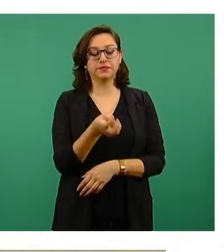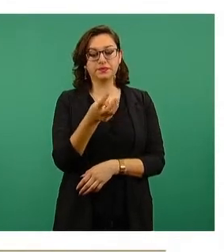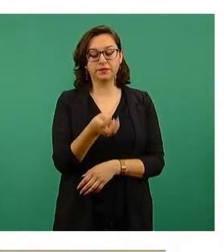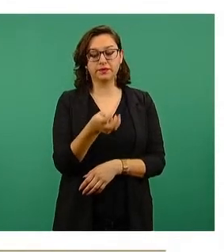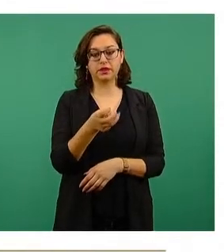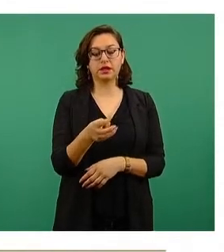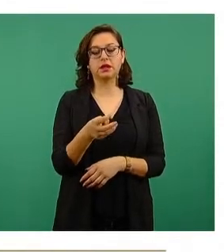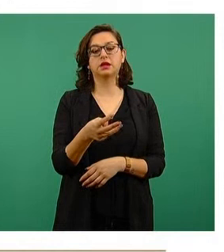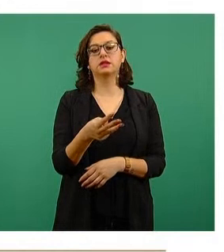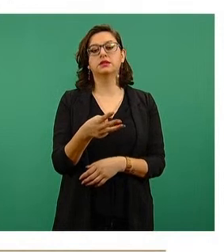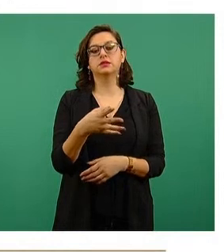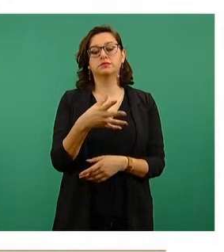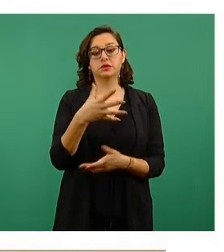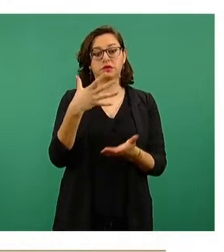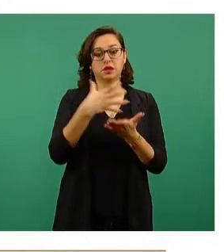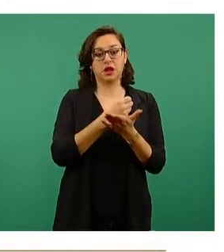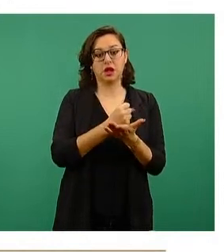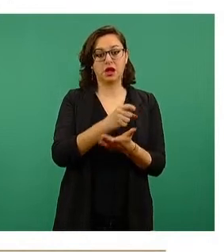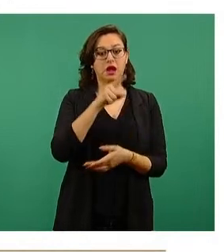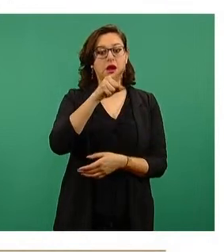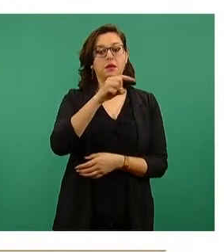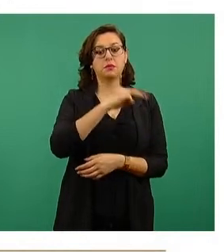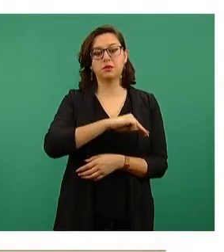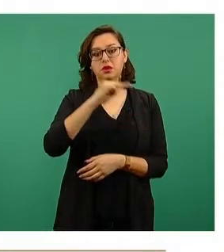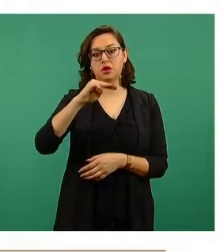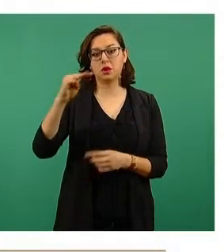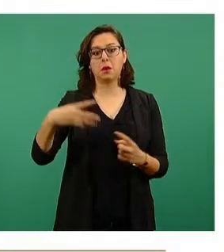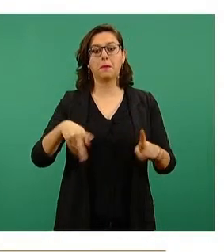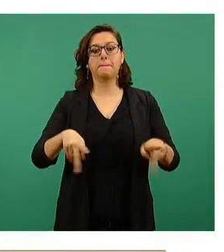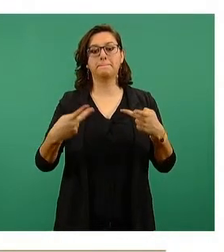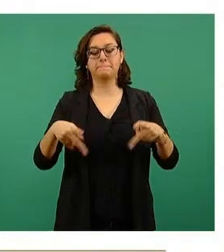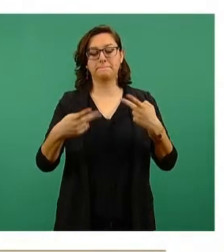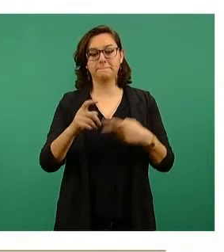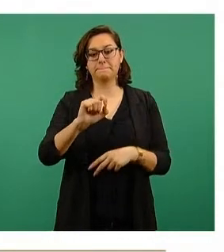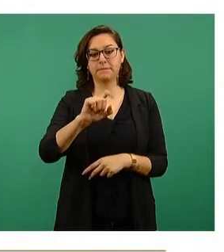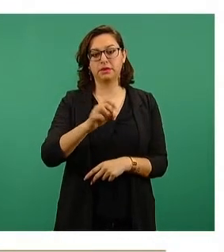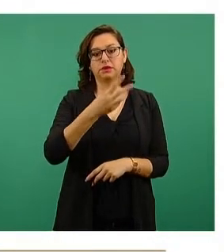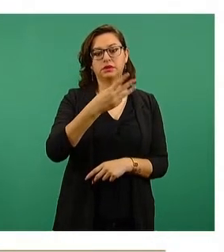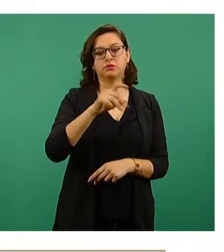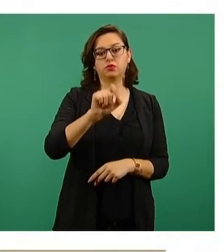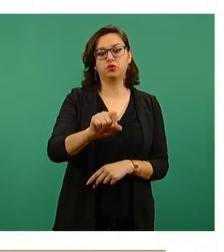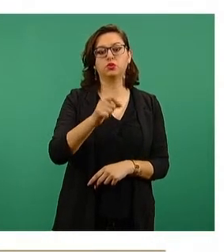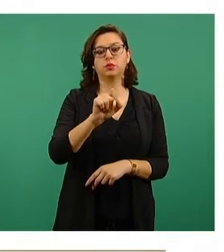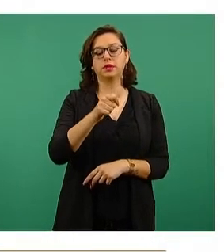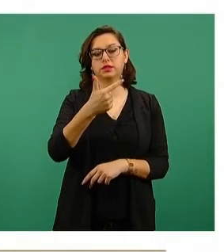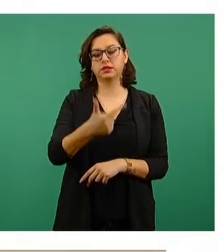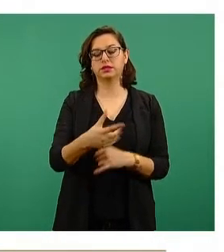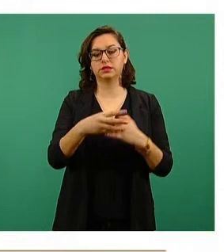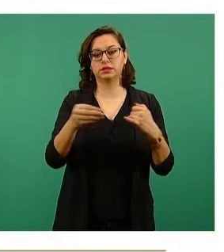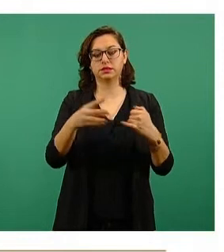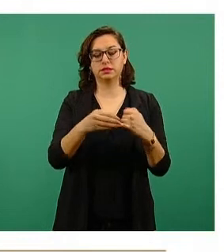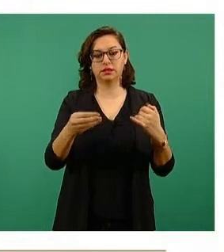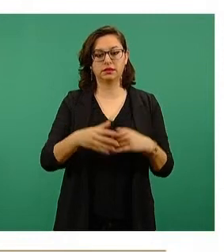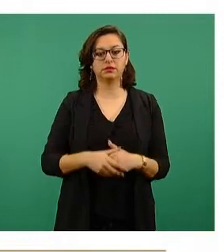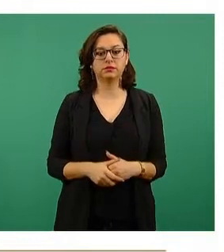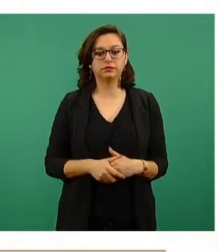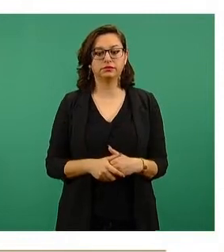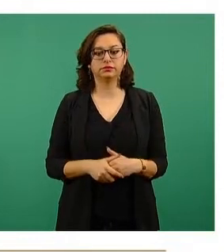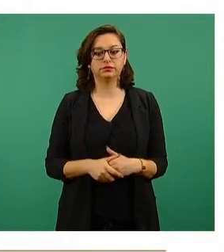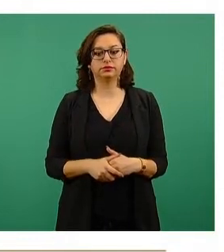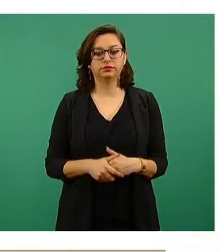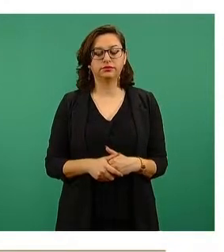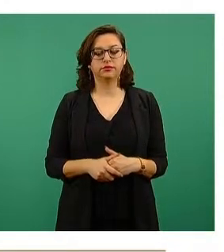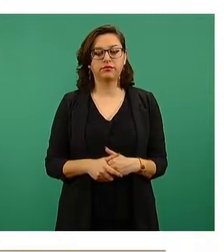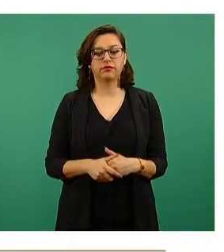lo tuvo G500 en Mújica, Michoacán, con un precio al público de 23 pesos con 27 centavos por litro.